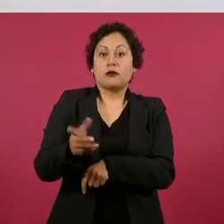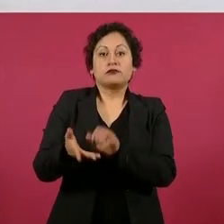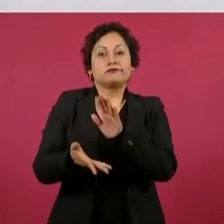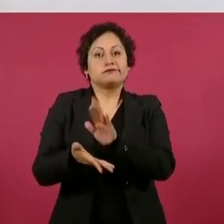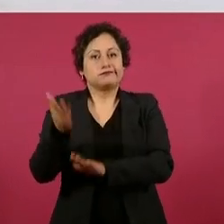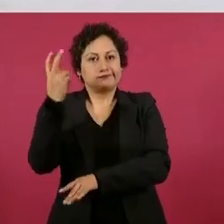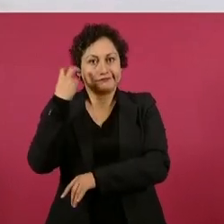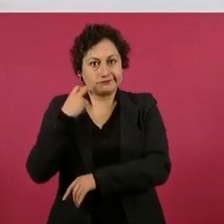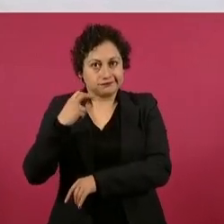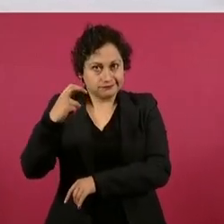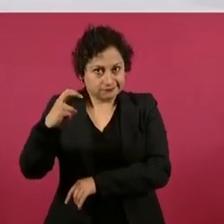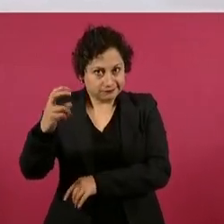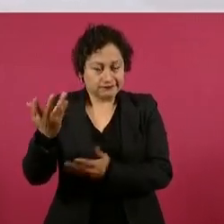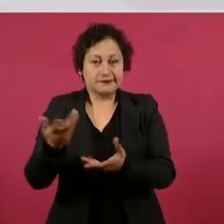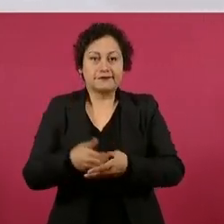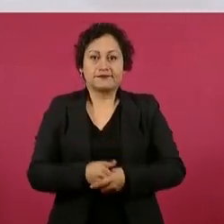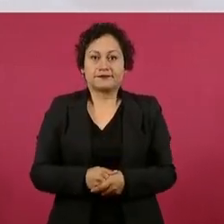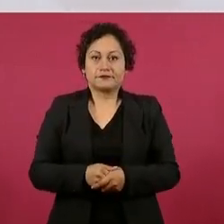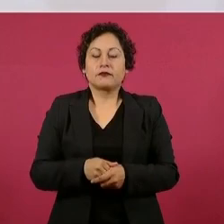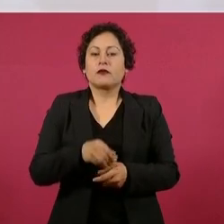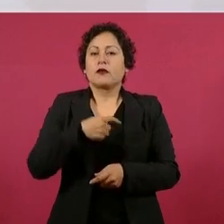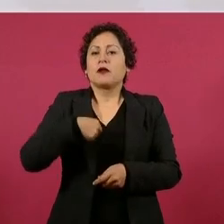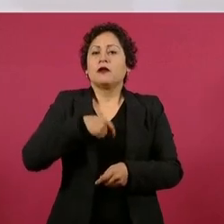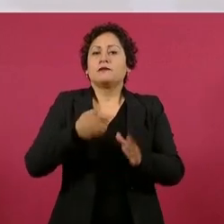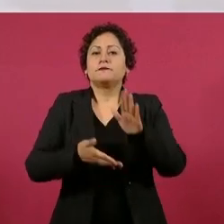Vamos a estar en Colima,